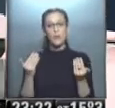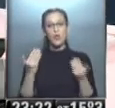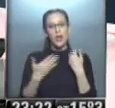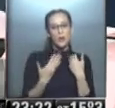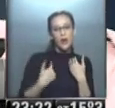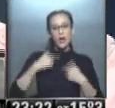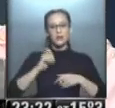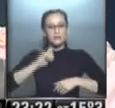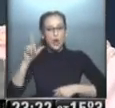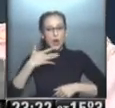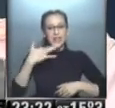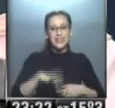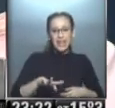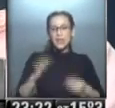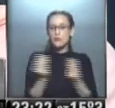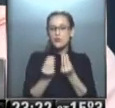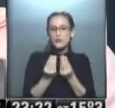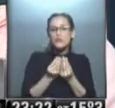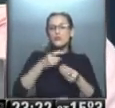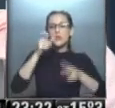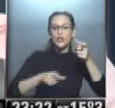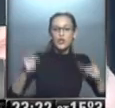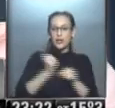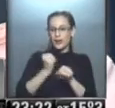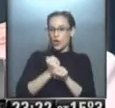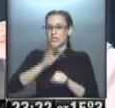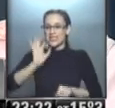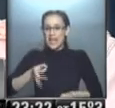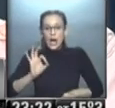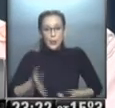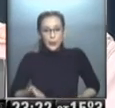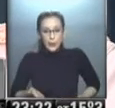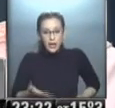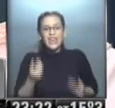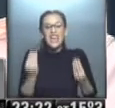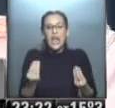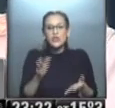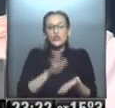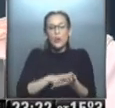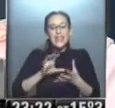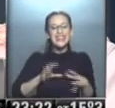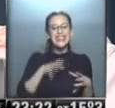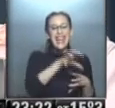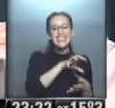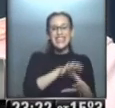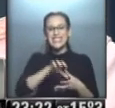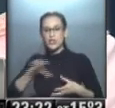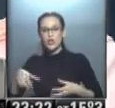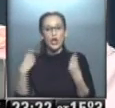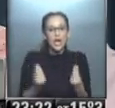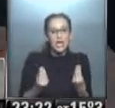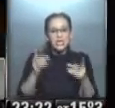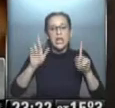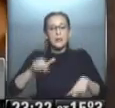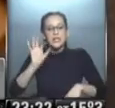en poder lograr que muchos sectores de los trabajadores empiecen a enterarse de lo que es la tercerización, que identifiquen eso, que se entienda también